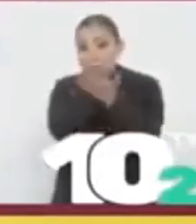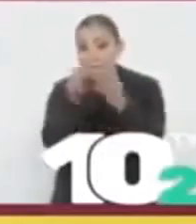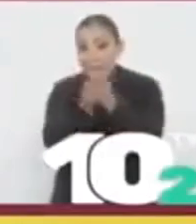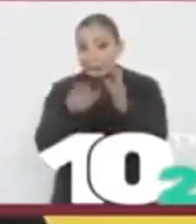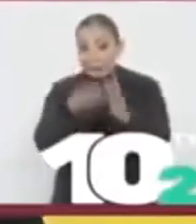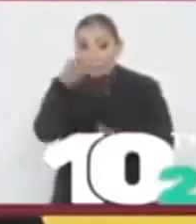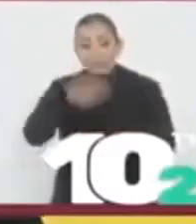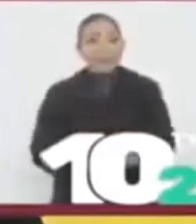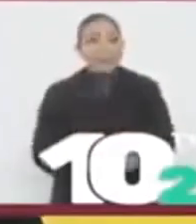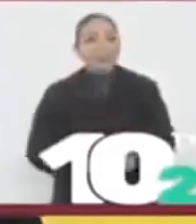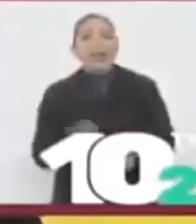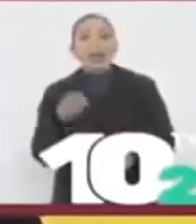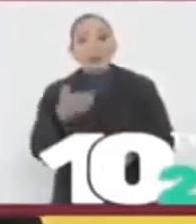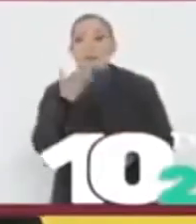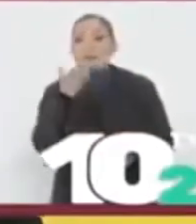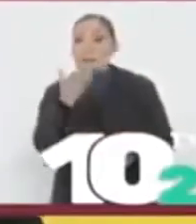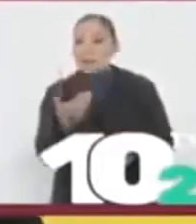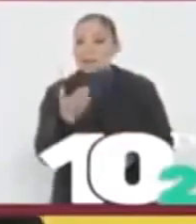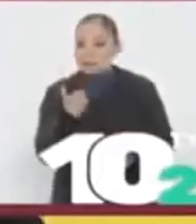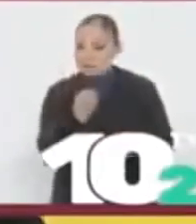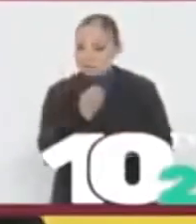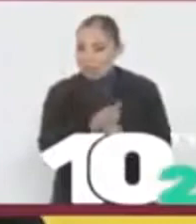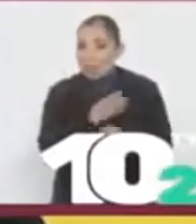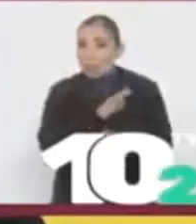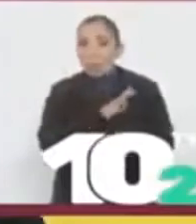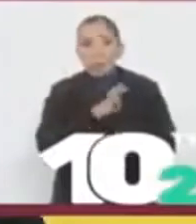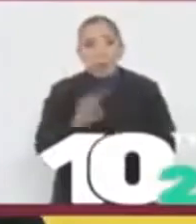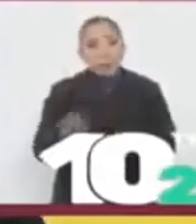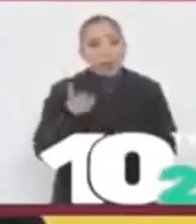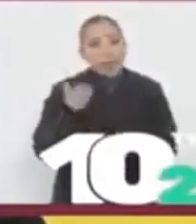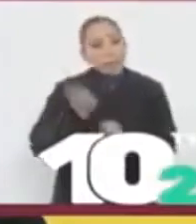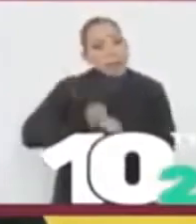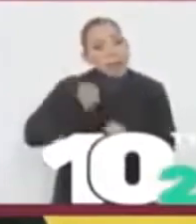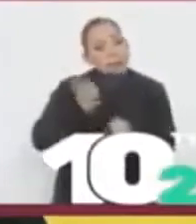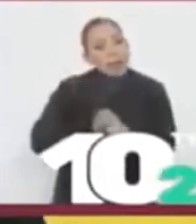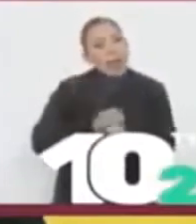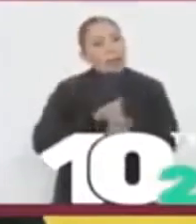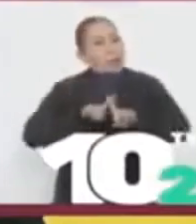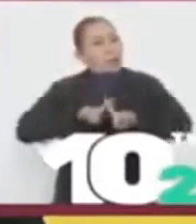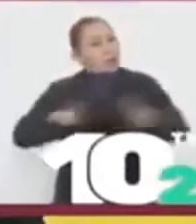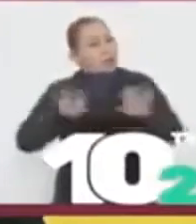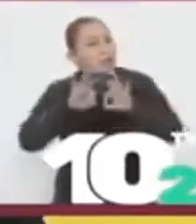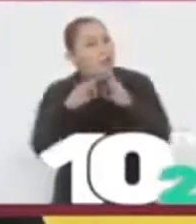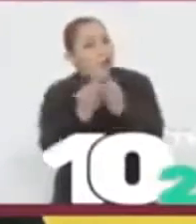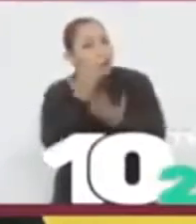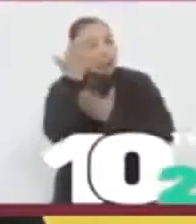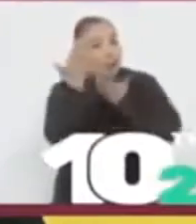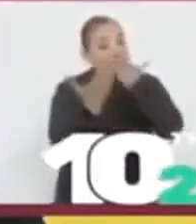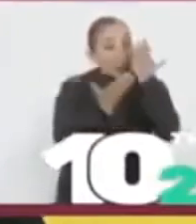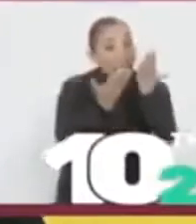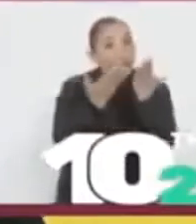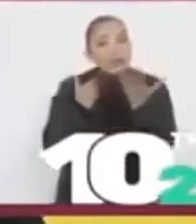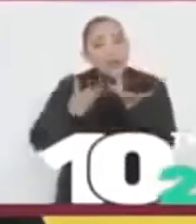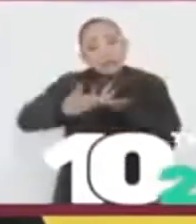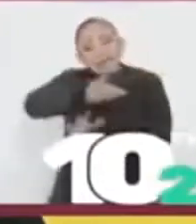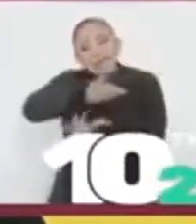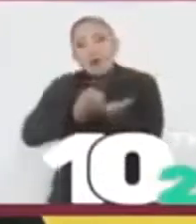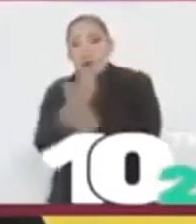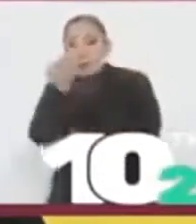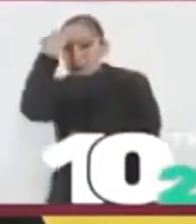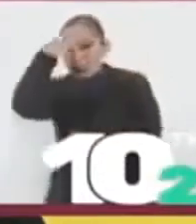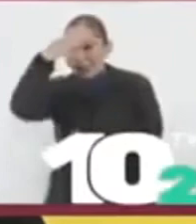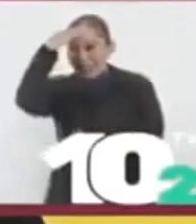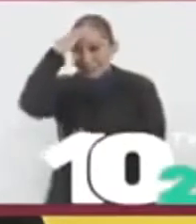a clases. Esta es una muy buena oportunidad de poner en práctica una manera diferente de estudiar y de compartir